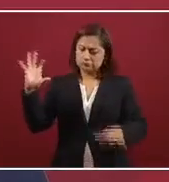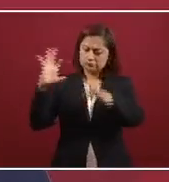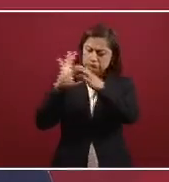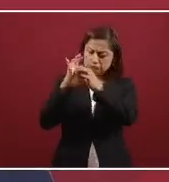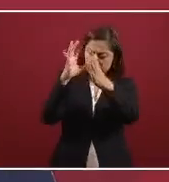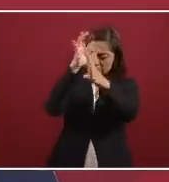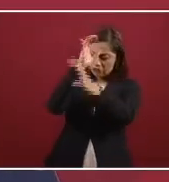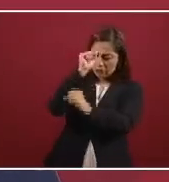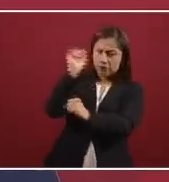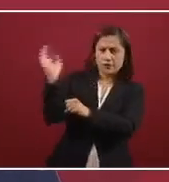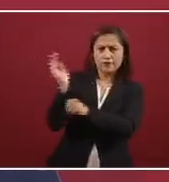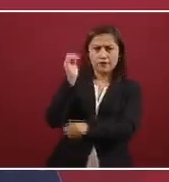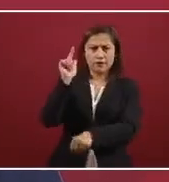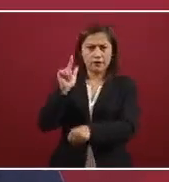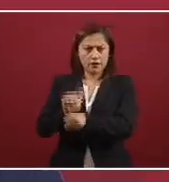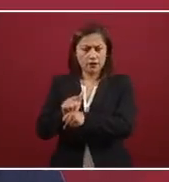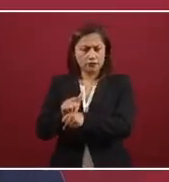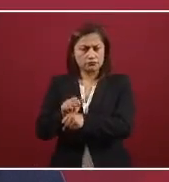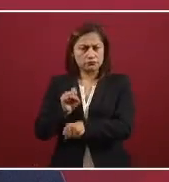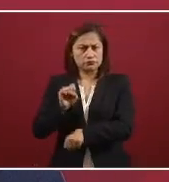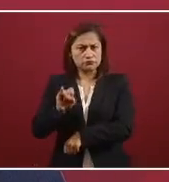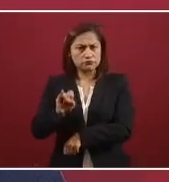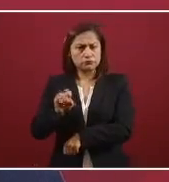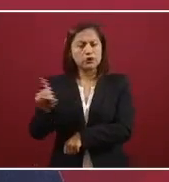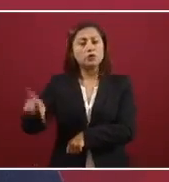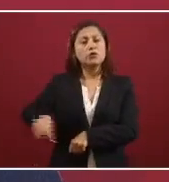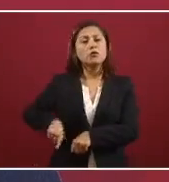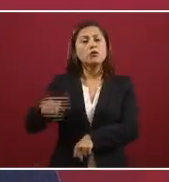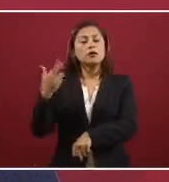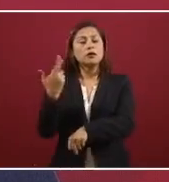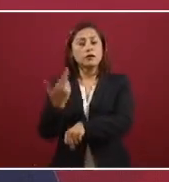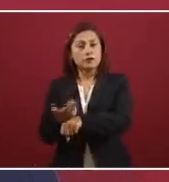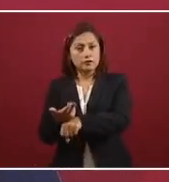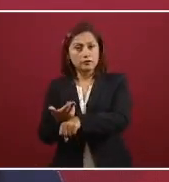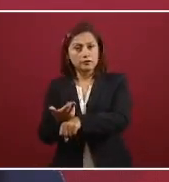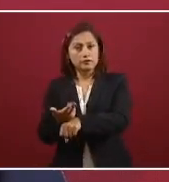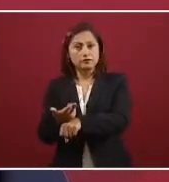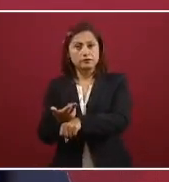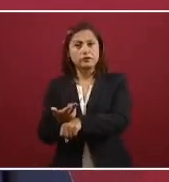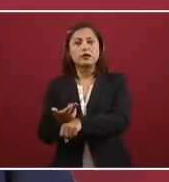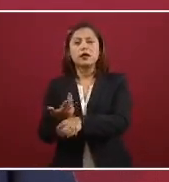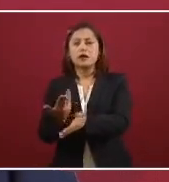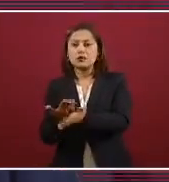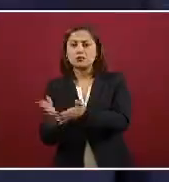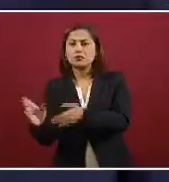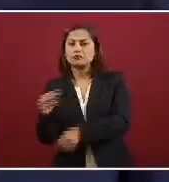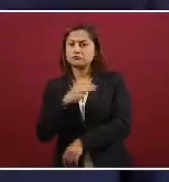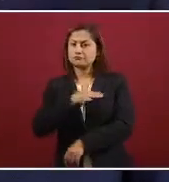no solo los gobernadores, también las autoridades municipales